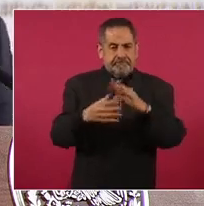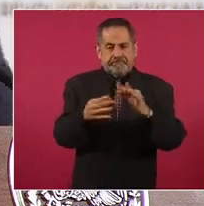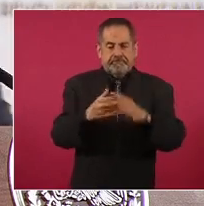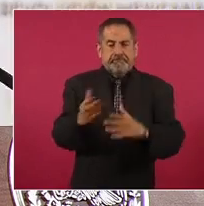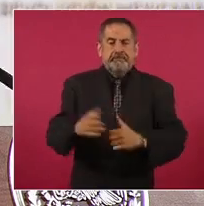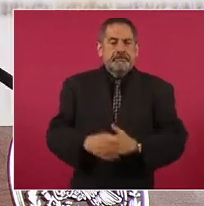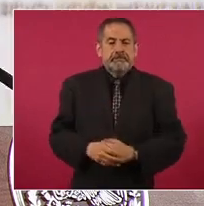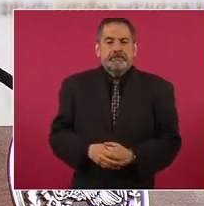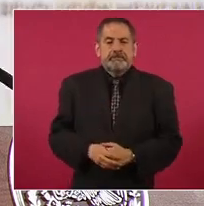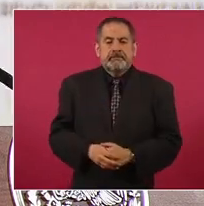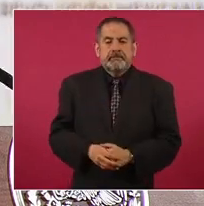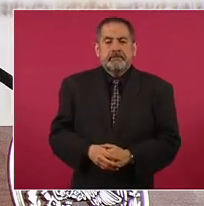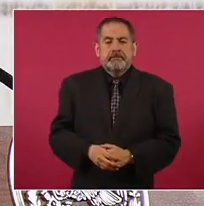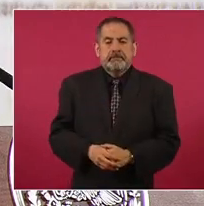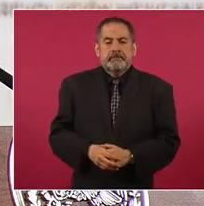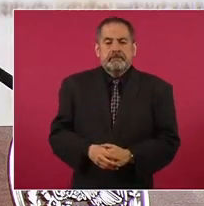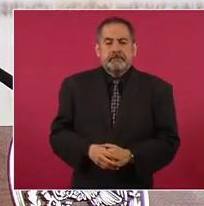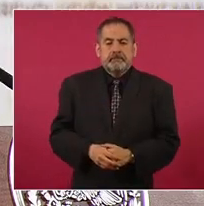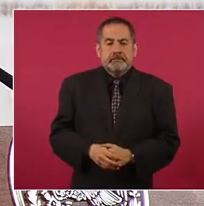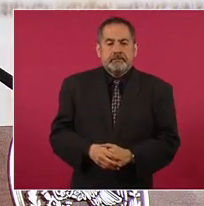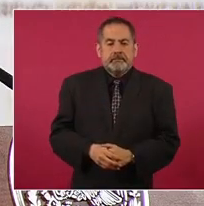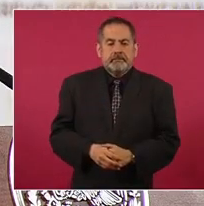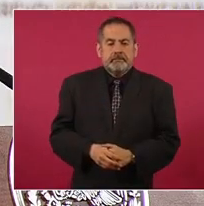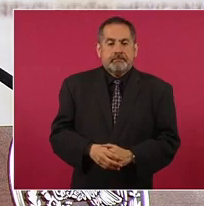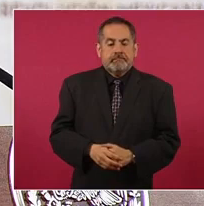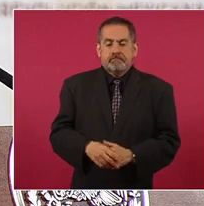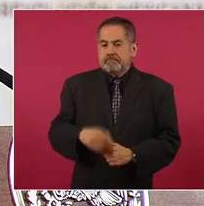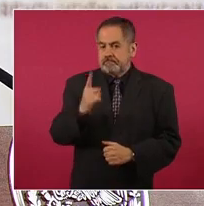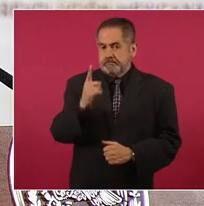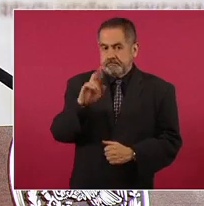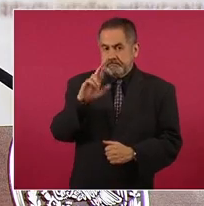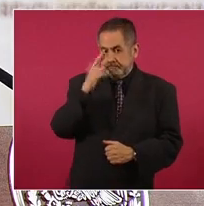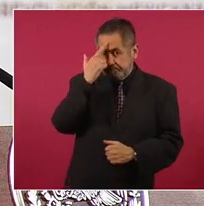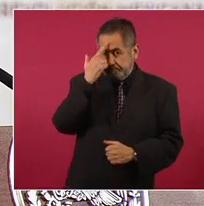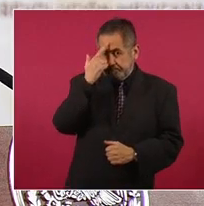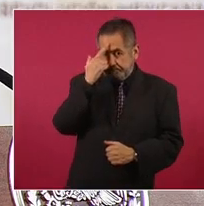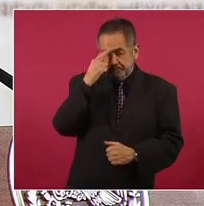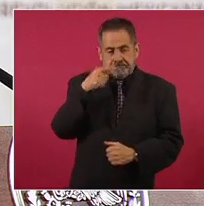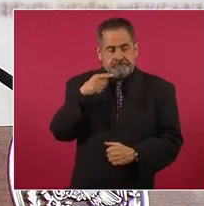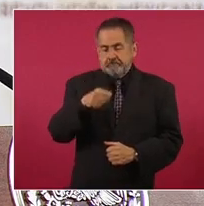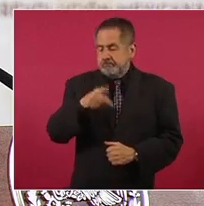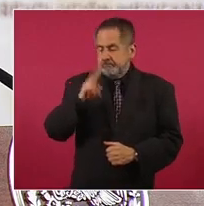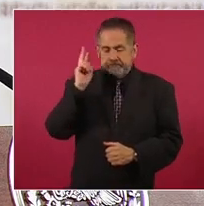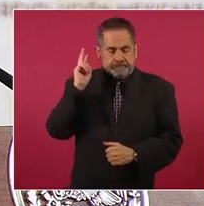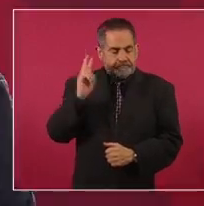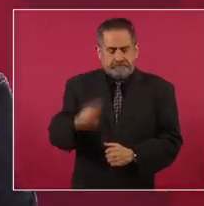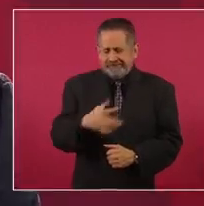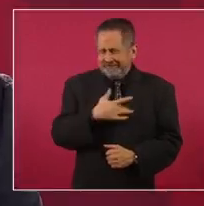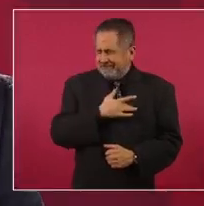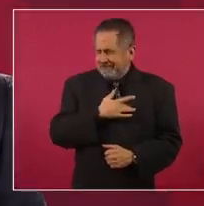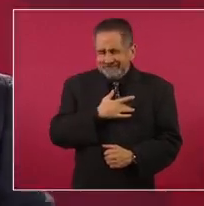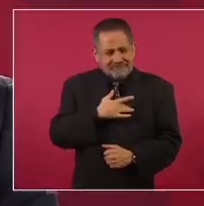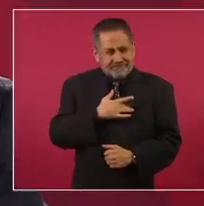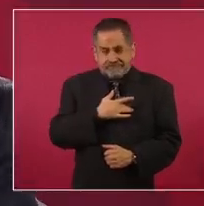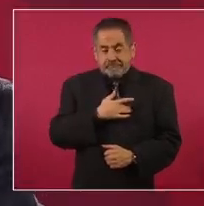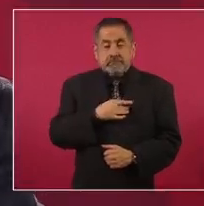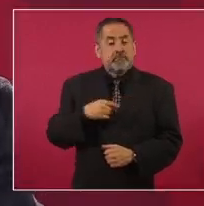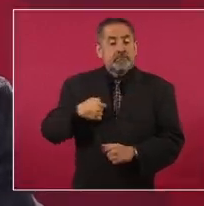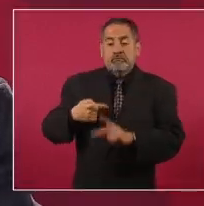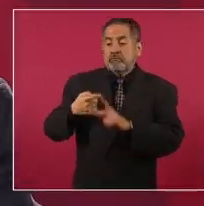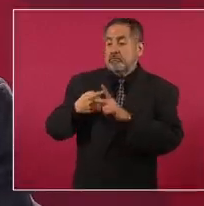en primer lugar, de reconocer que este fue, es la herencia más dolorosa que recibió este